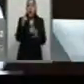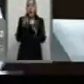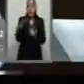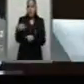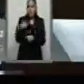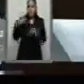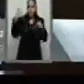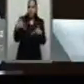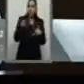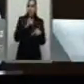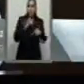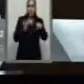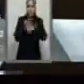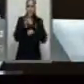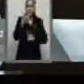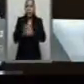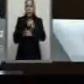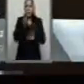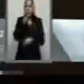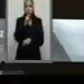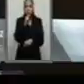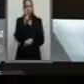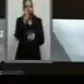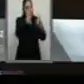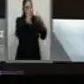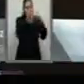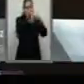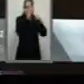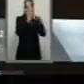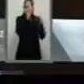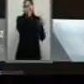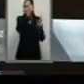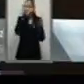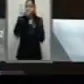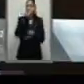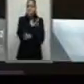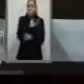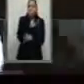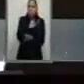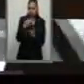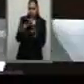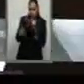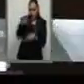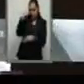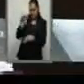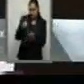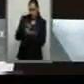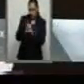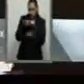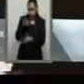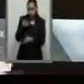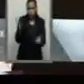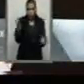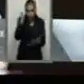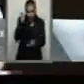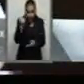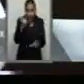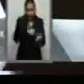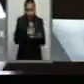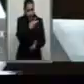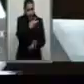no. Compañeros diputados, partamos de la idea de que con esta reforma el país no pierde su capital, al